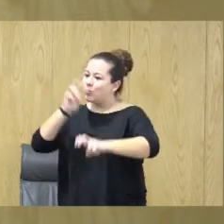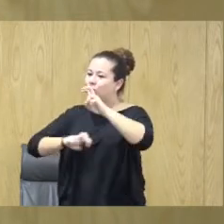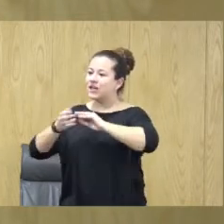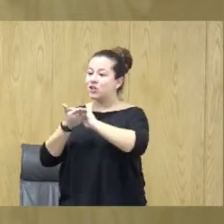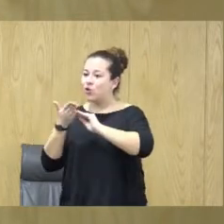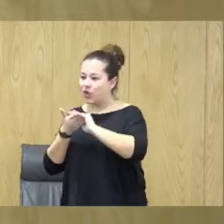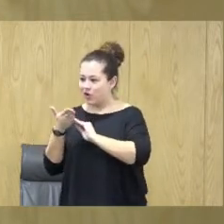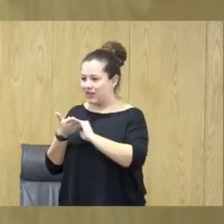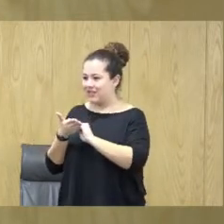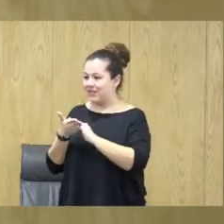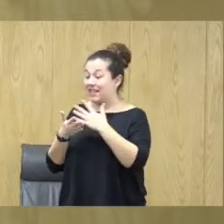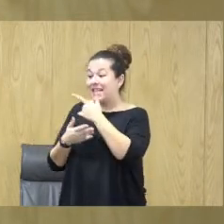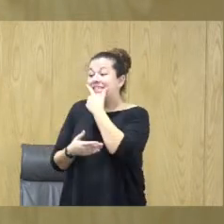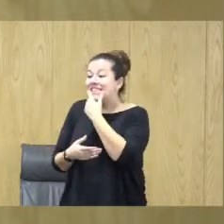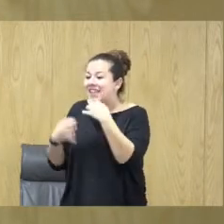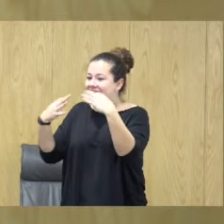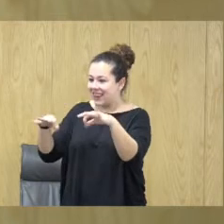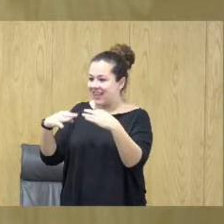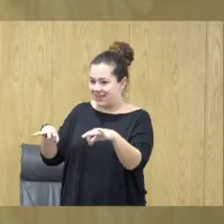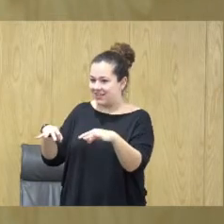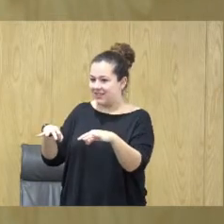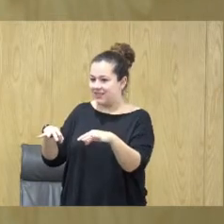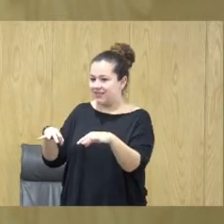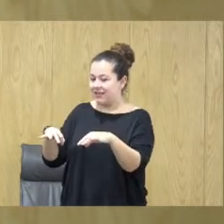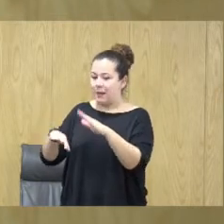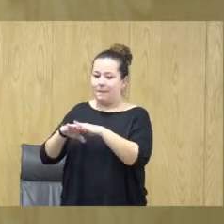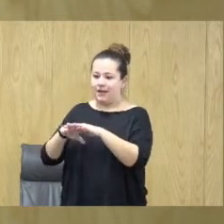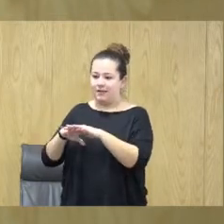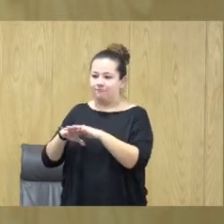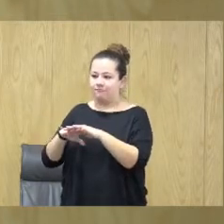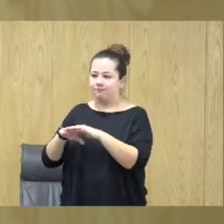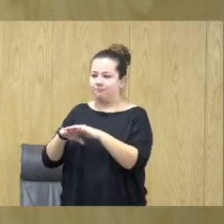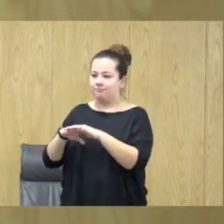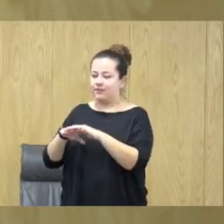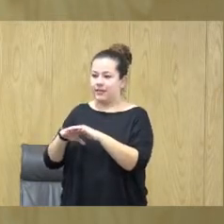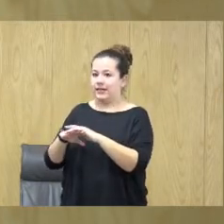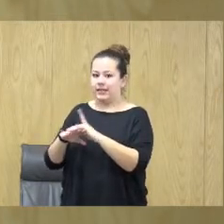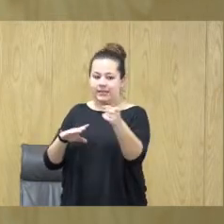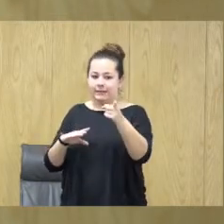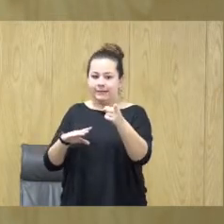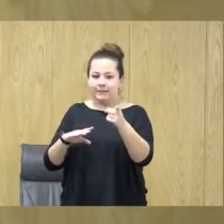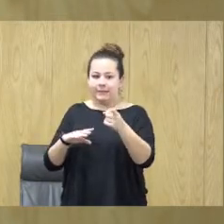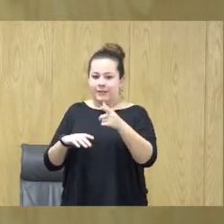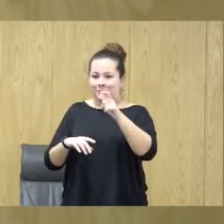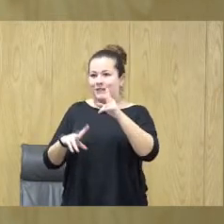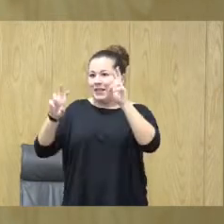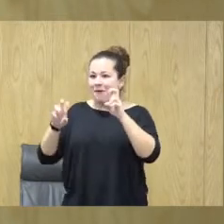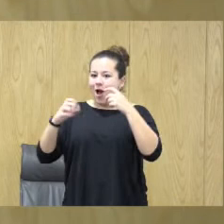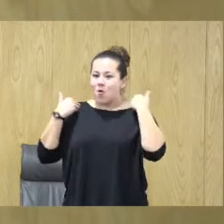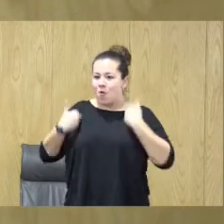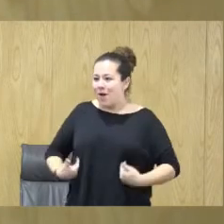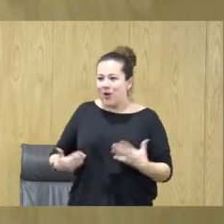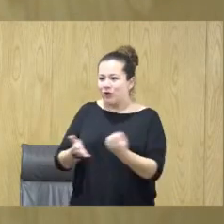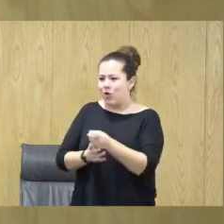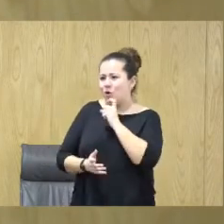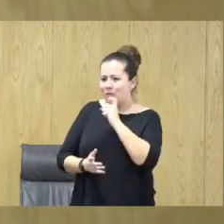soluciones sencillas para responder a la complejidad de lo humano. Y